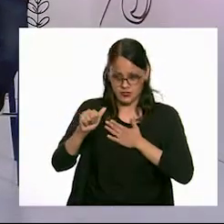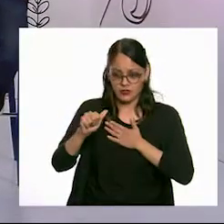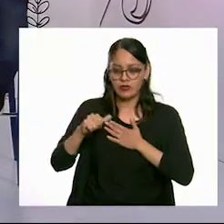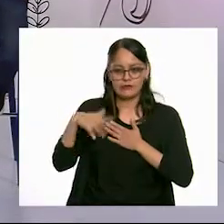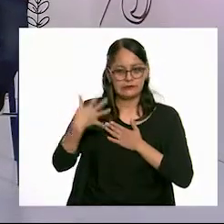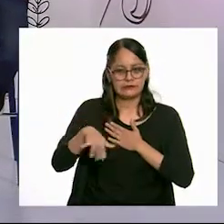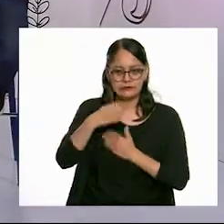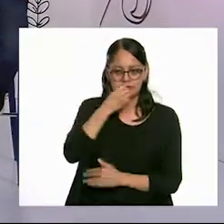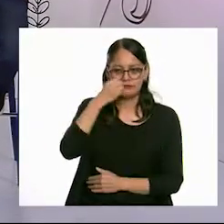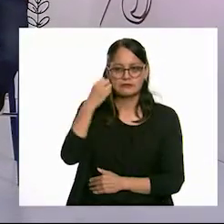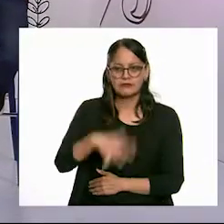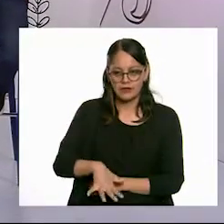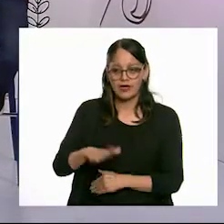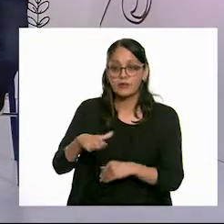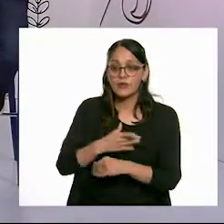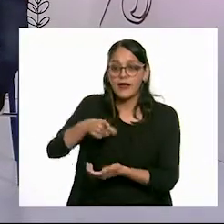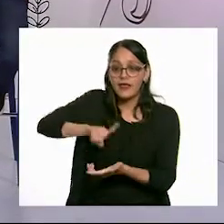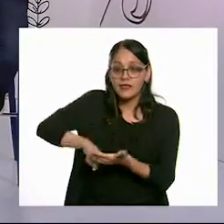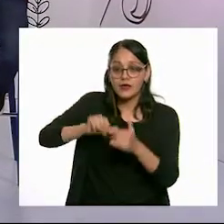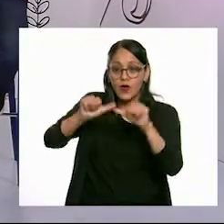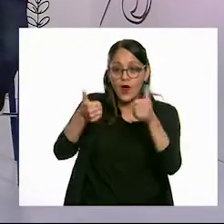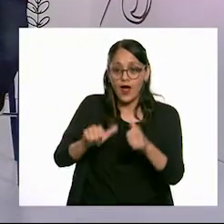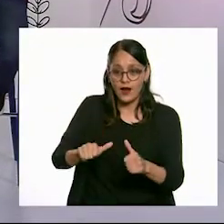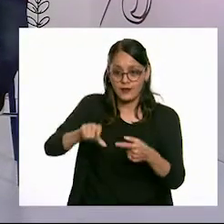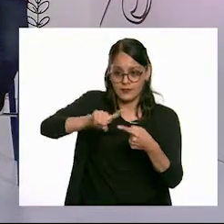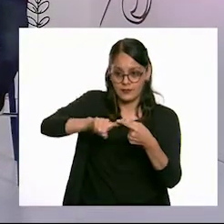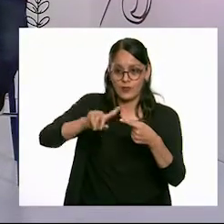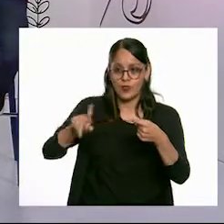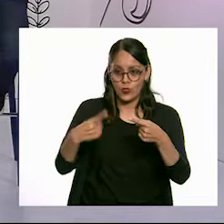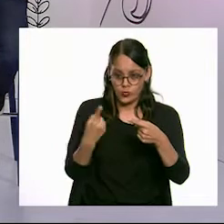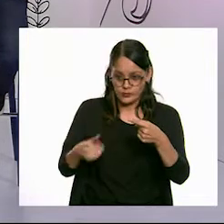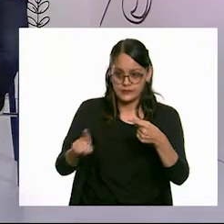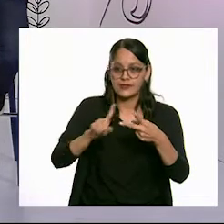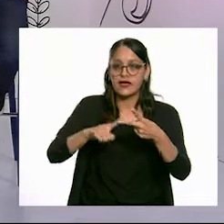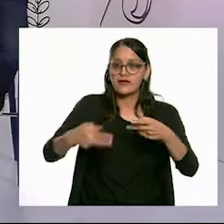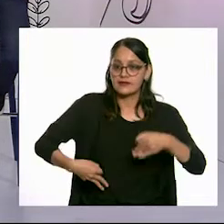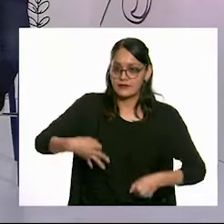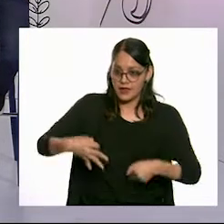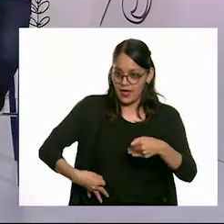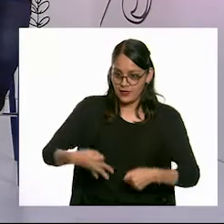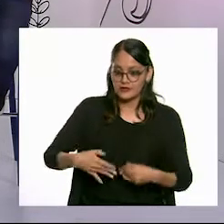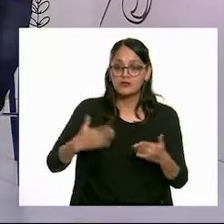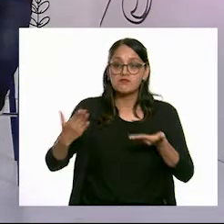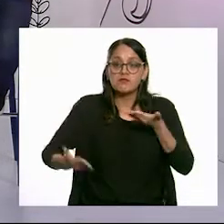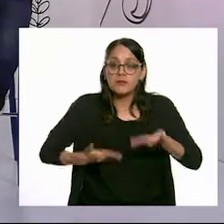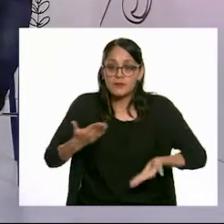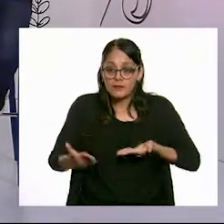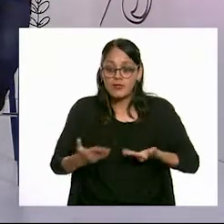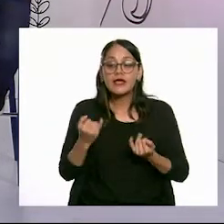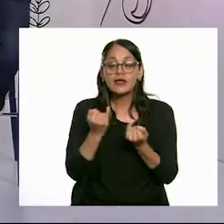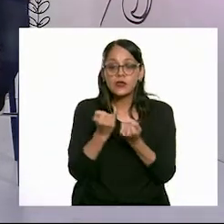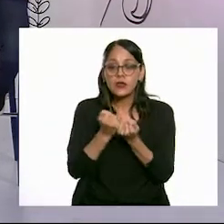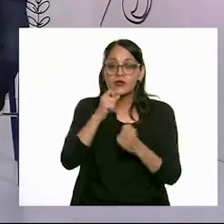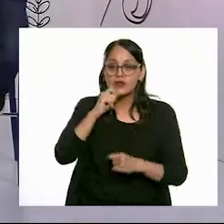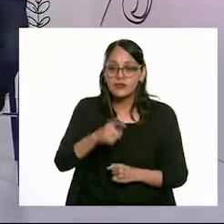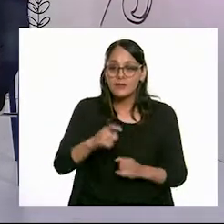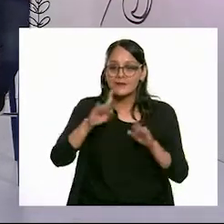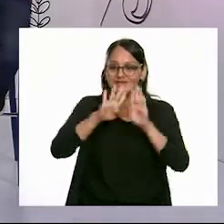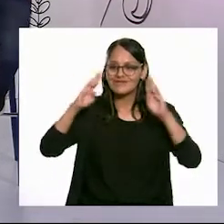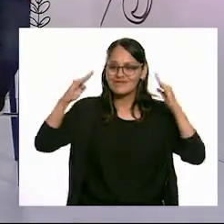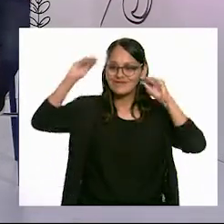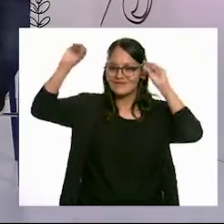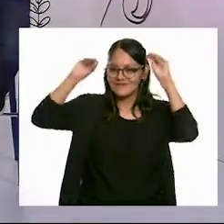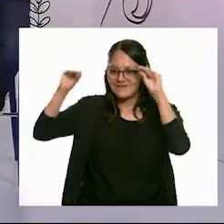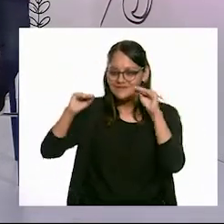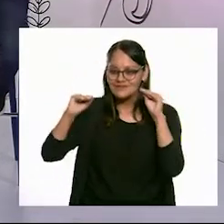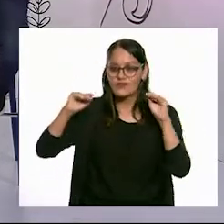escénicas porque incluye la música, el teatro, la danza. Y no solo eso, sino la iluminación, la escenografía,